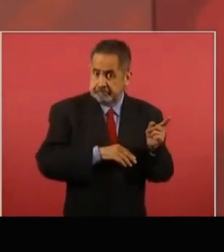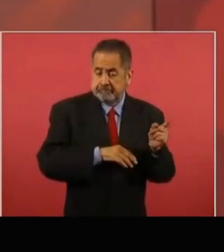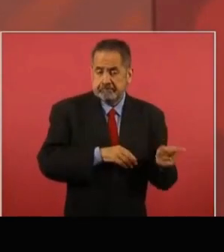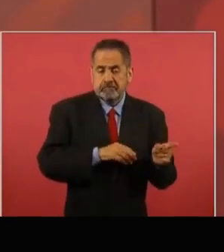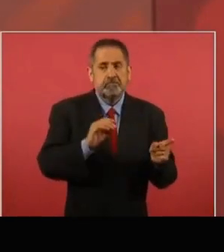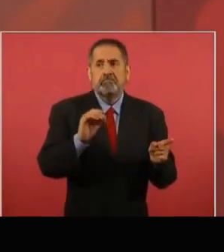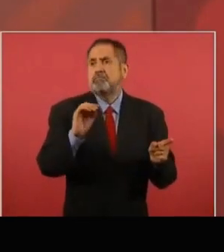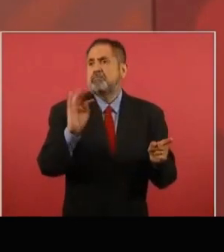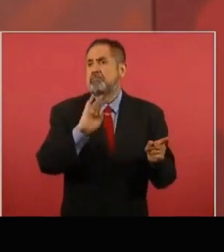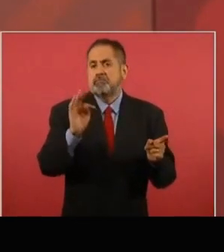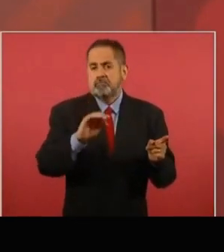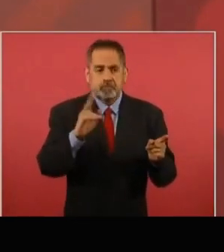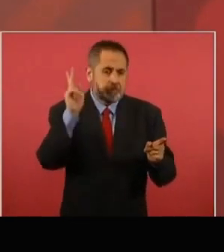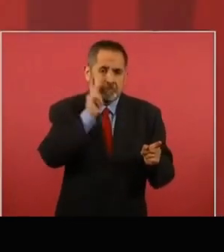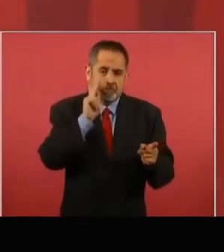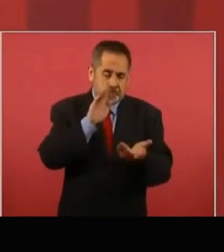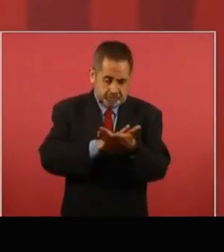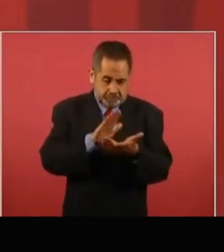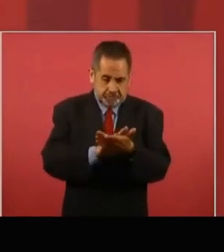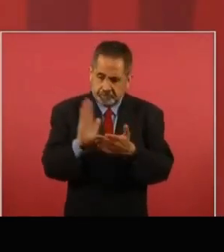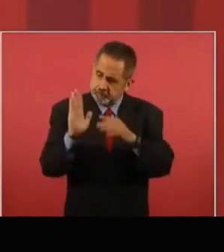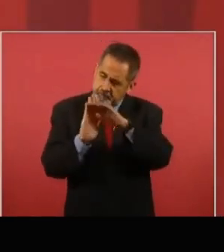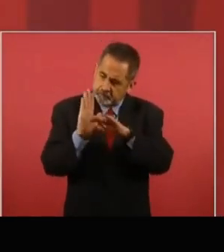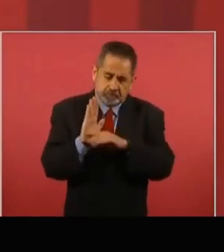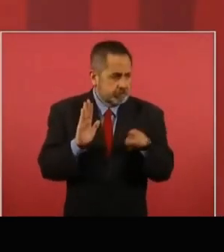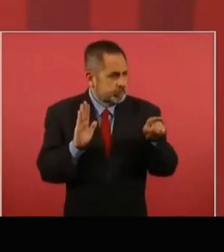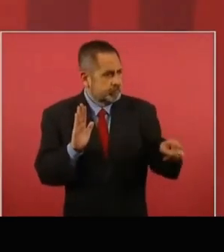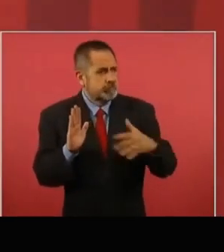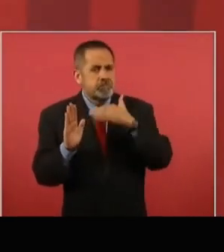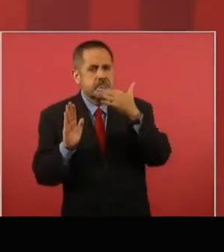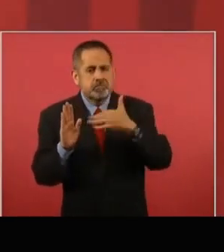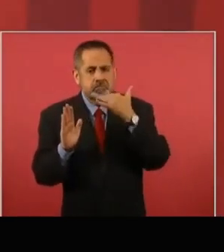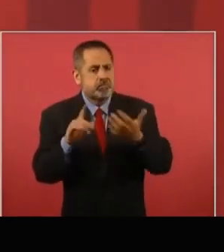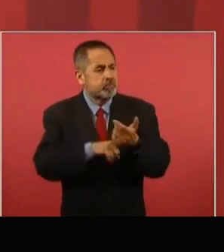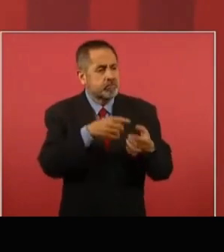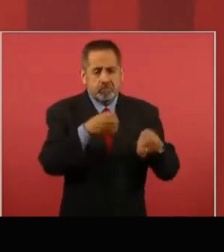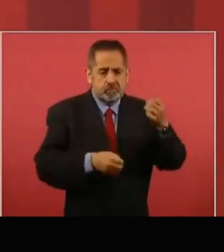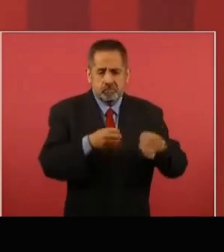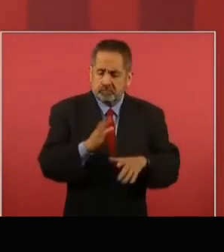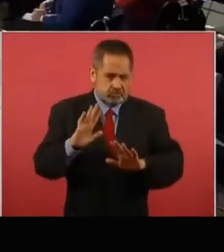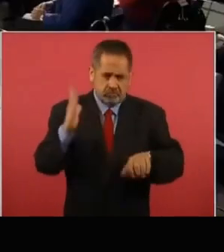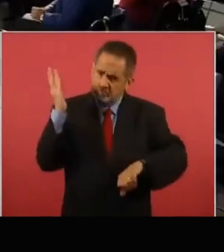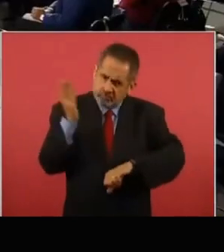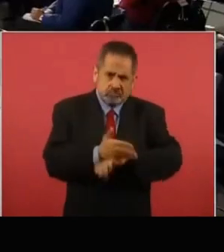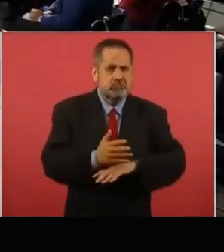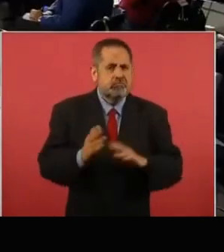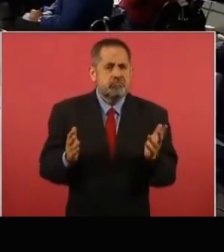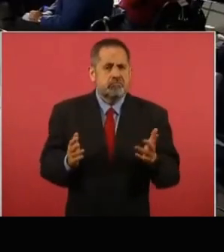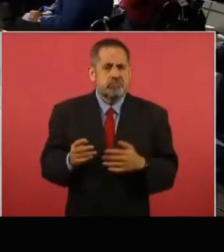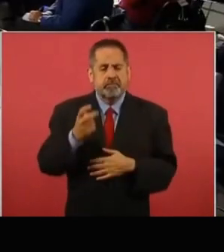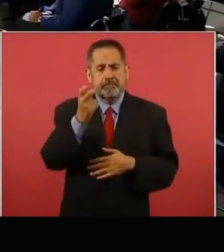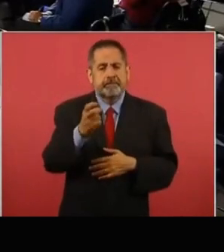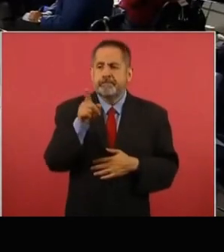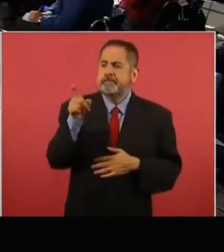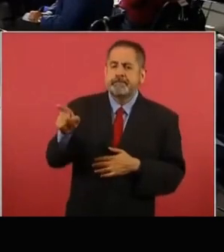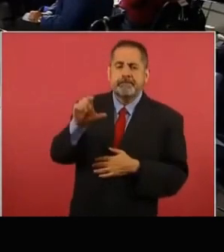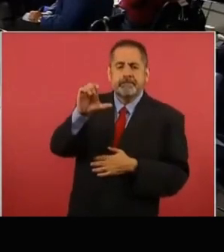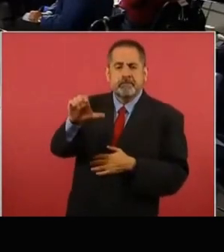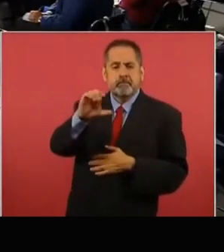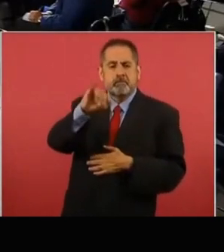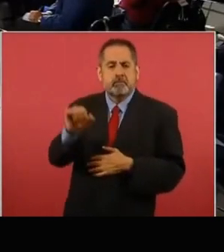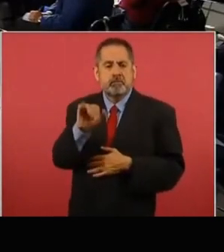o se demuestra de que hay corrupción en un juez para eso es el consejo de la